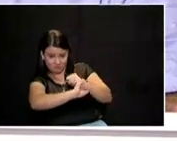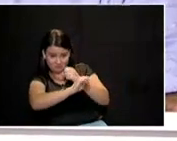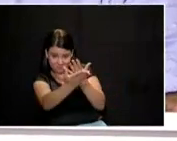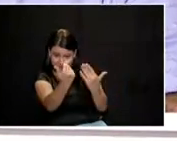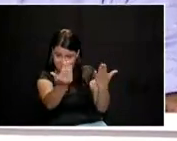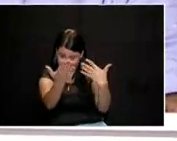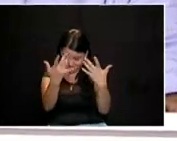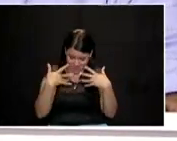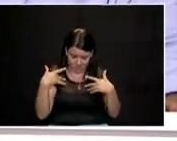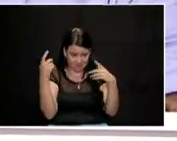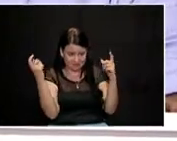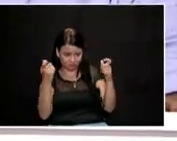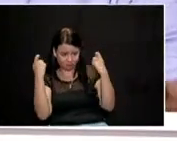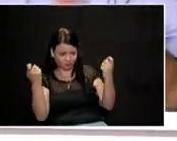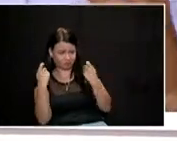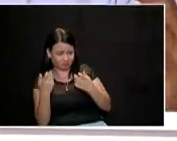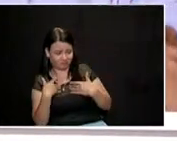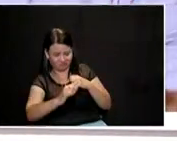participen en mi campaña.